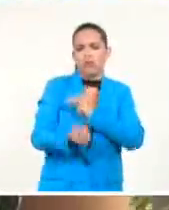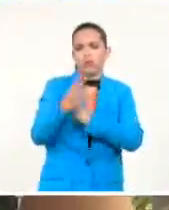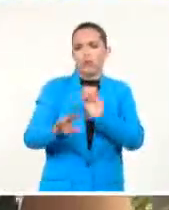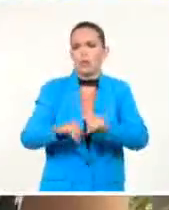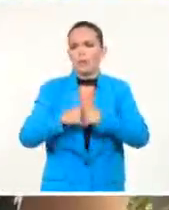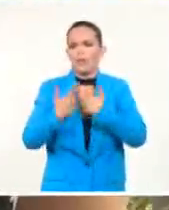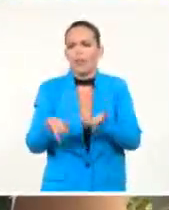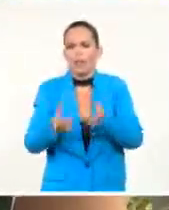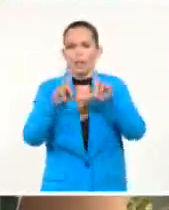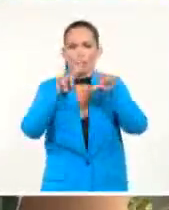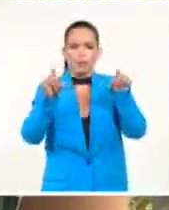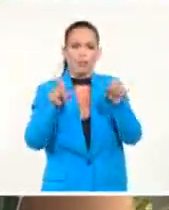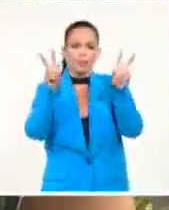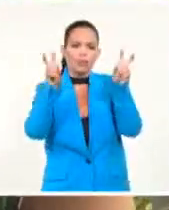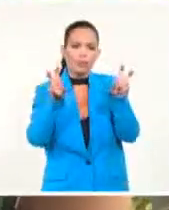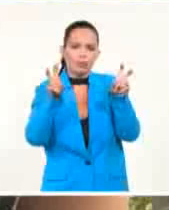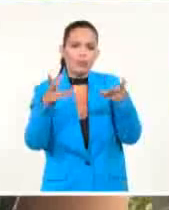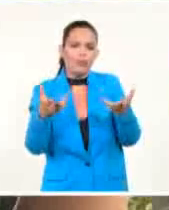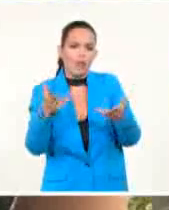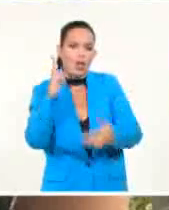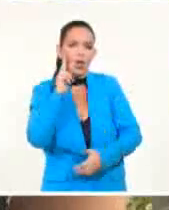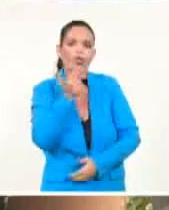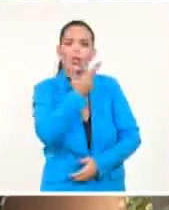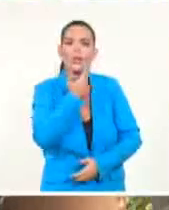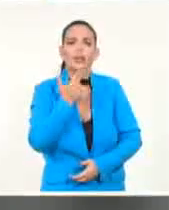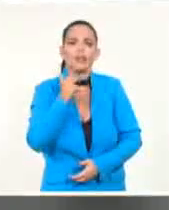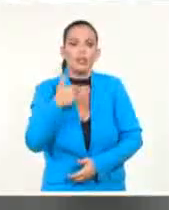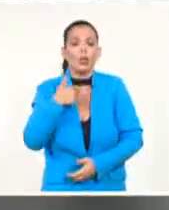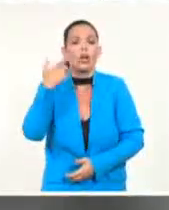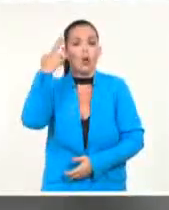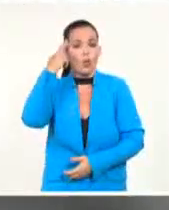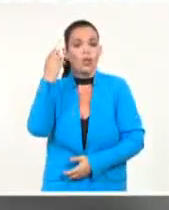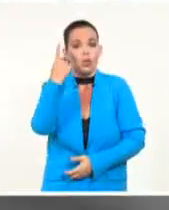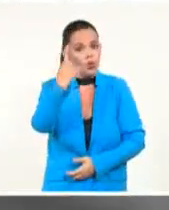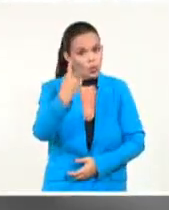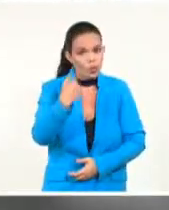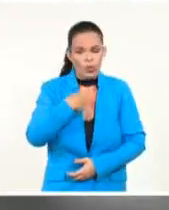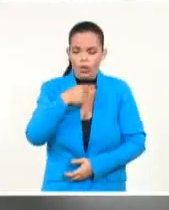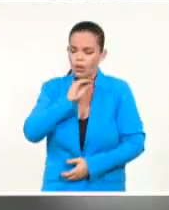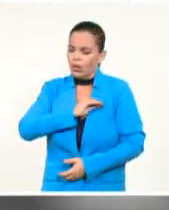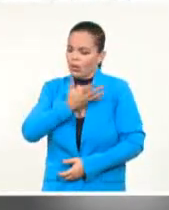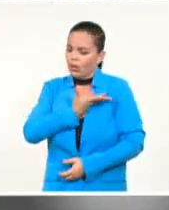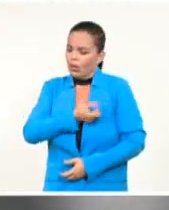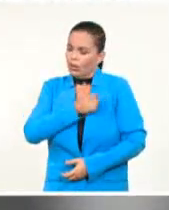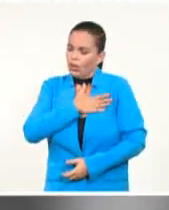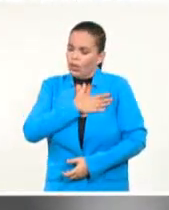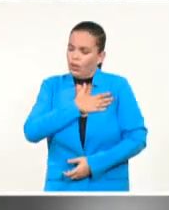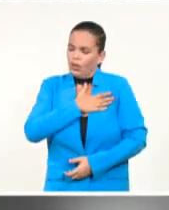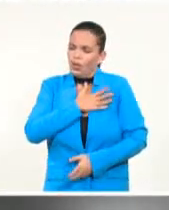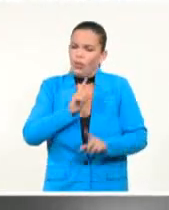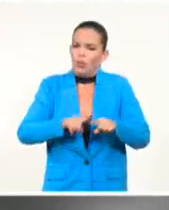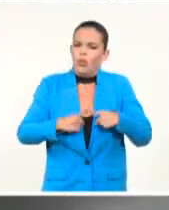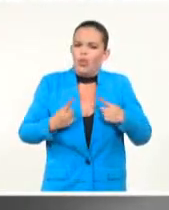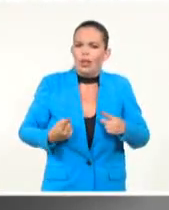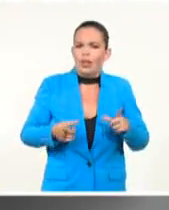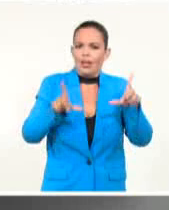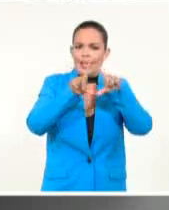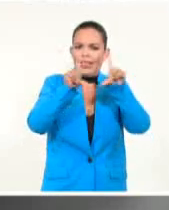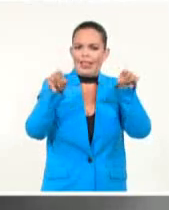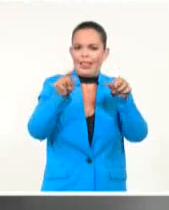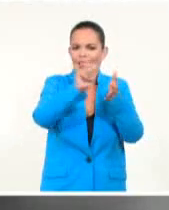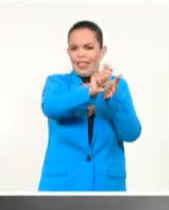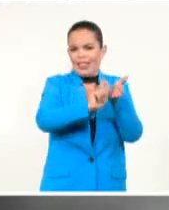No olvido nunca un post que para mí fue terrible, estuvo relacionado con un texto que se llamaba nada más y nada menos